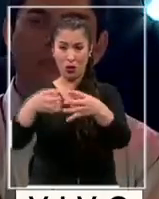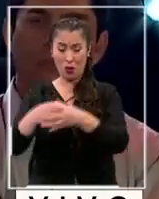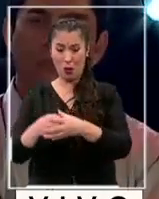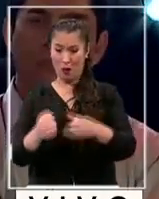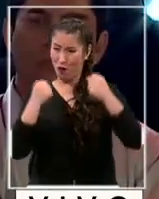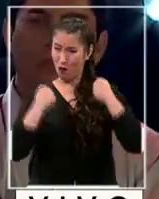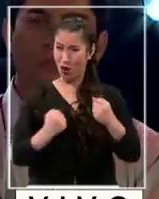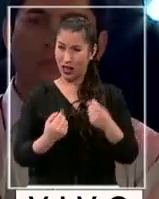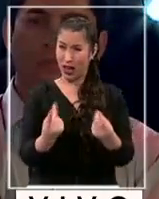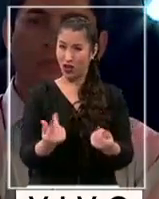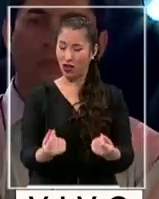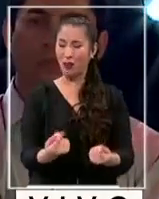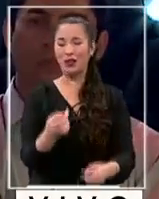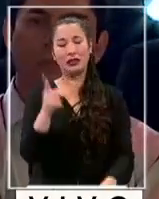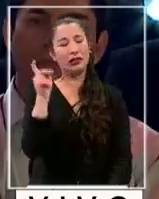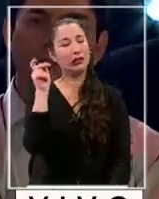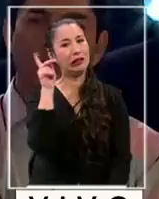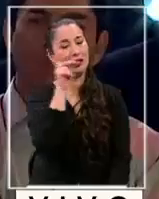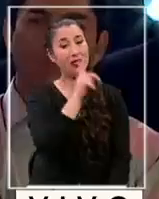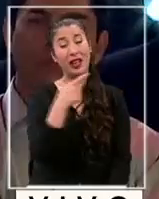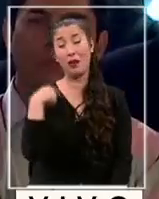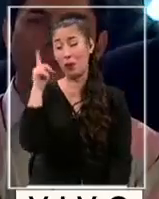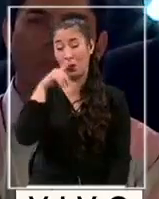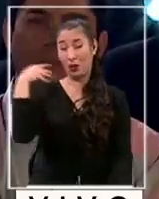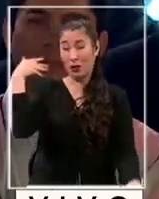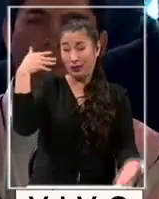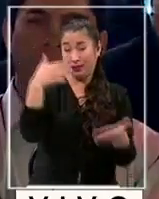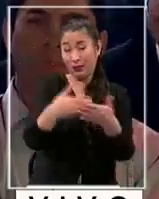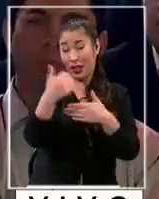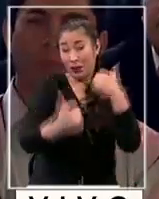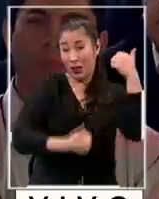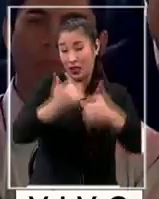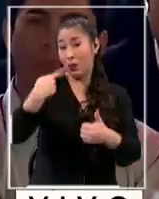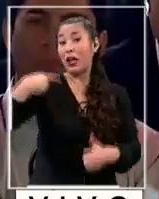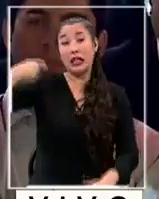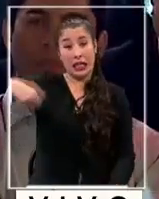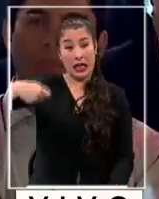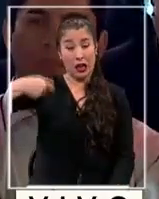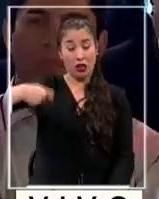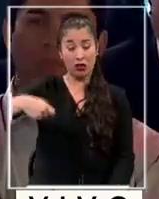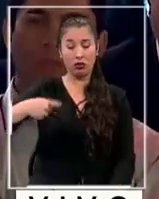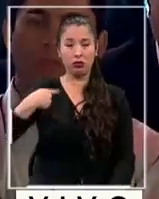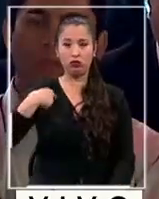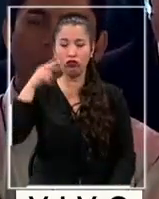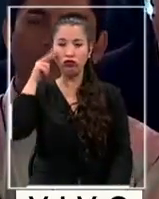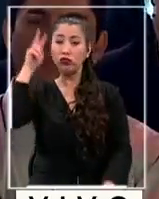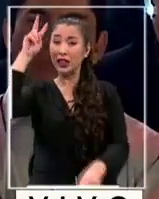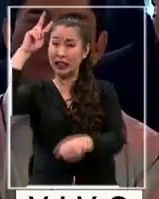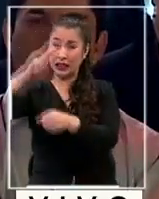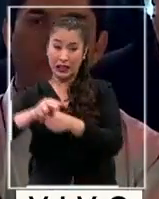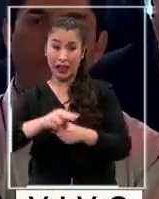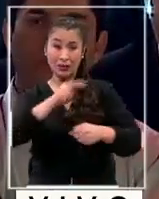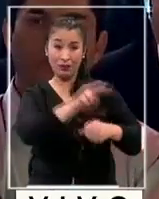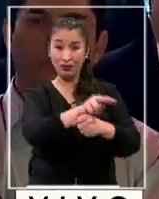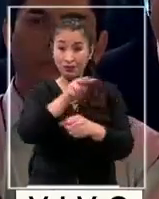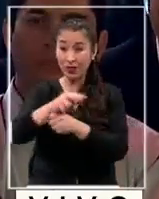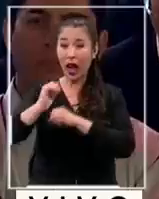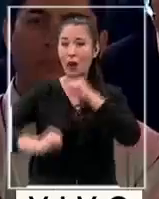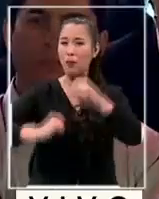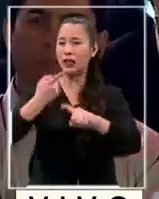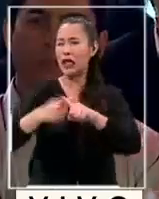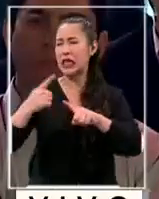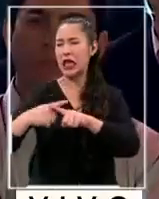económicos. En mi última candidatura senatorial fueron testigos que tuve a muchas empresas en contra,